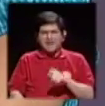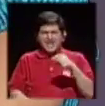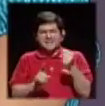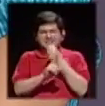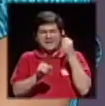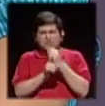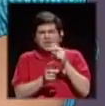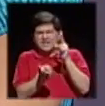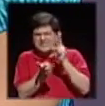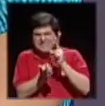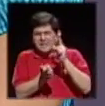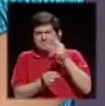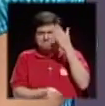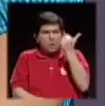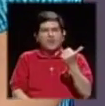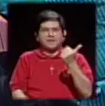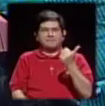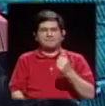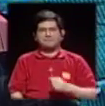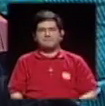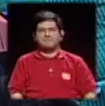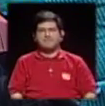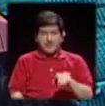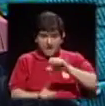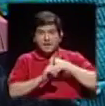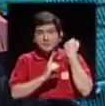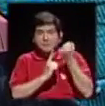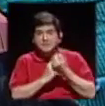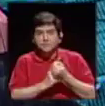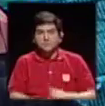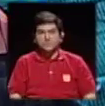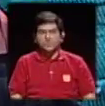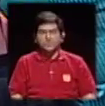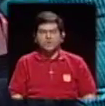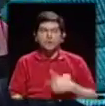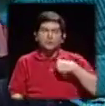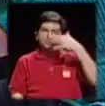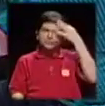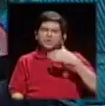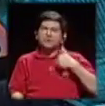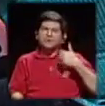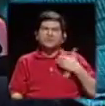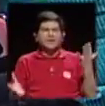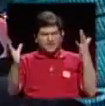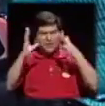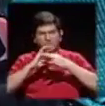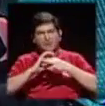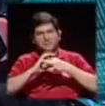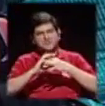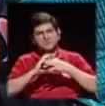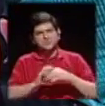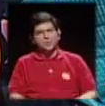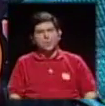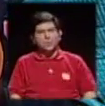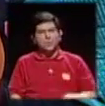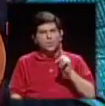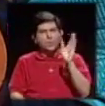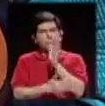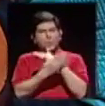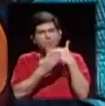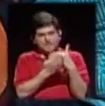esas circunstancias? Hay pues algunas explicaciones. Yo creo que tiene que ver por una